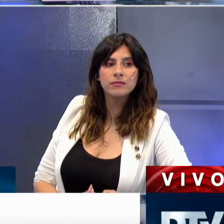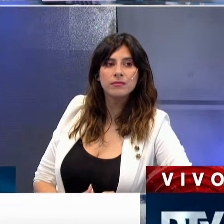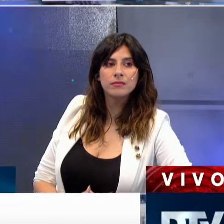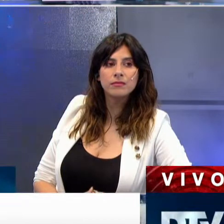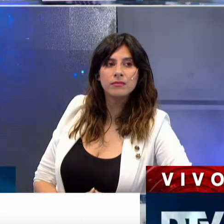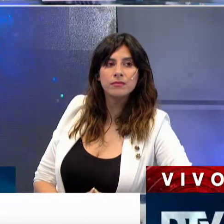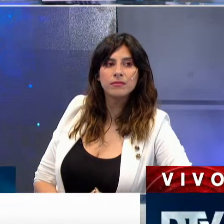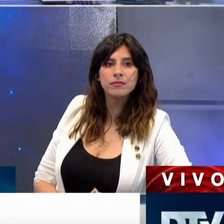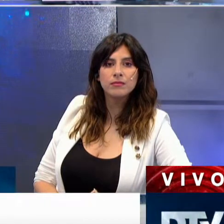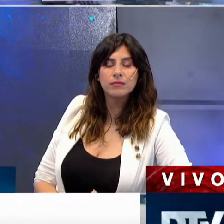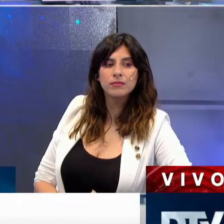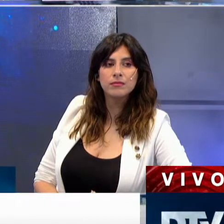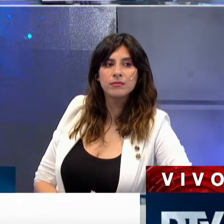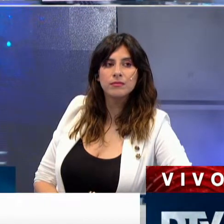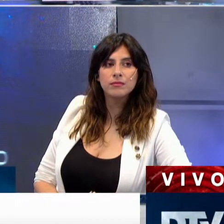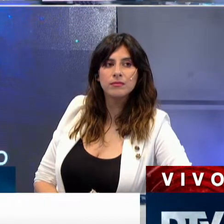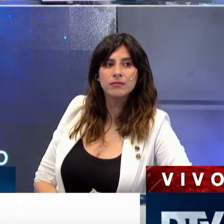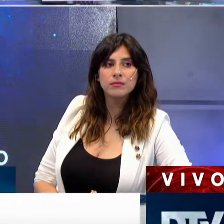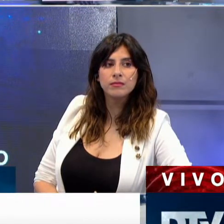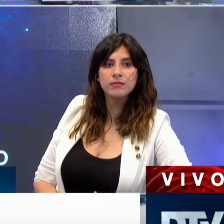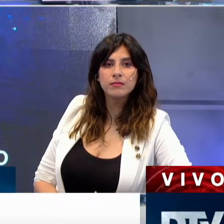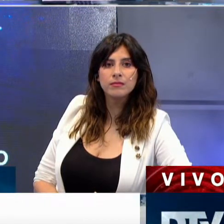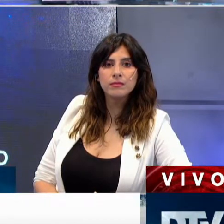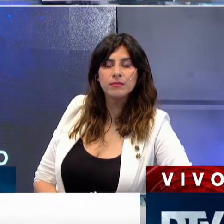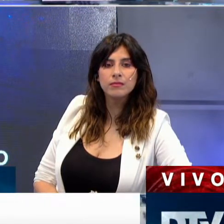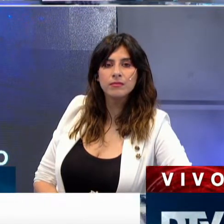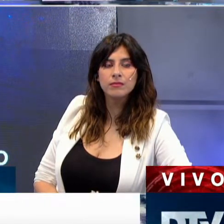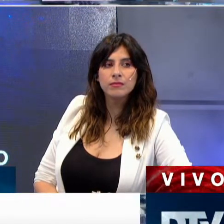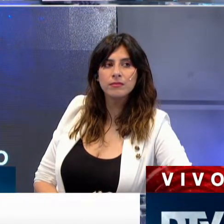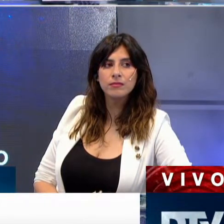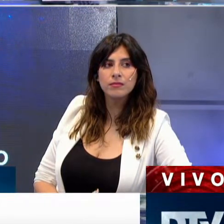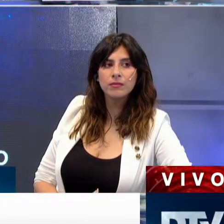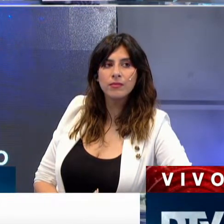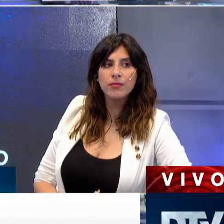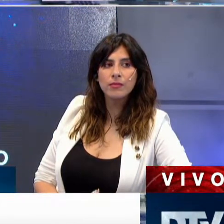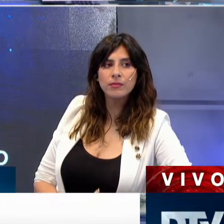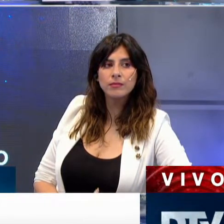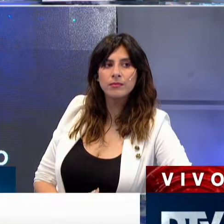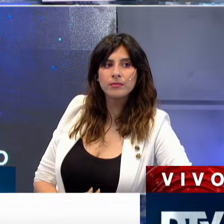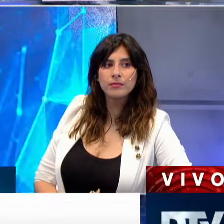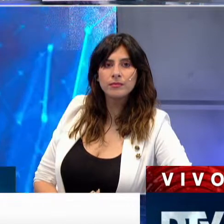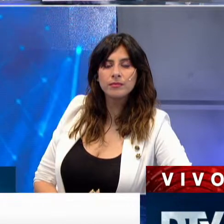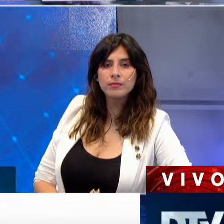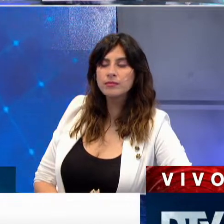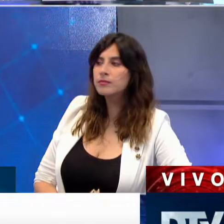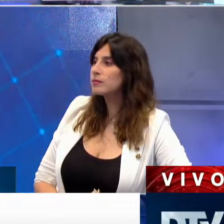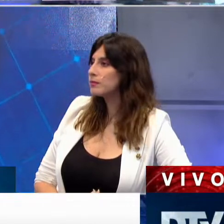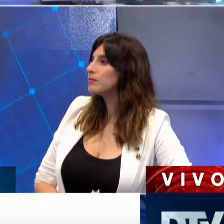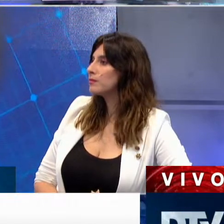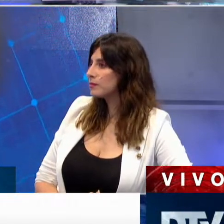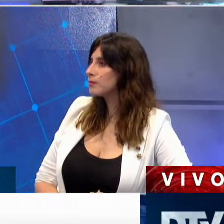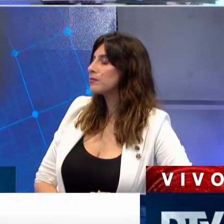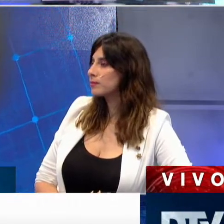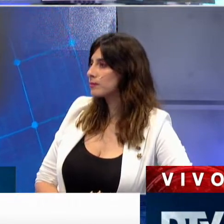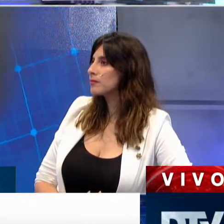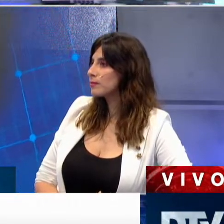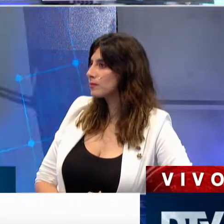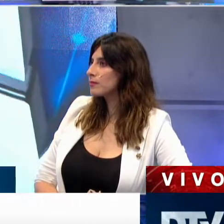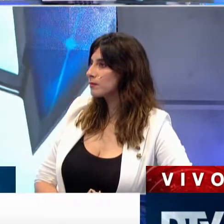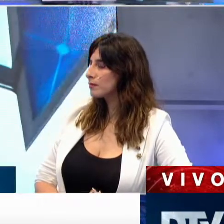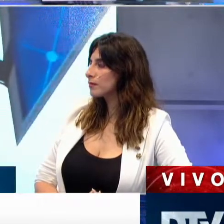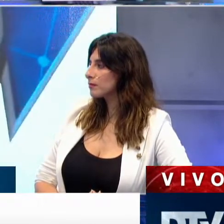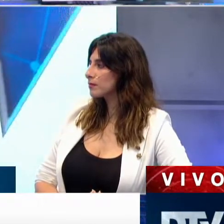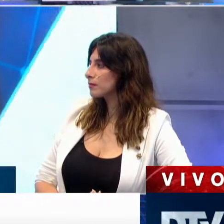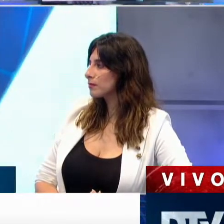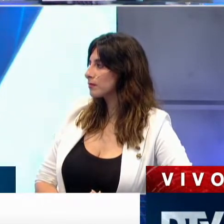No veo, la verdad, la legislatura, son 60 miembros, votando, porque acá todo el mundo sale y la verdad que salimos, tomamos y